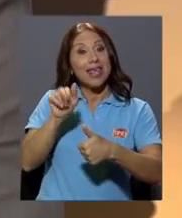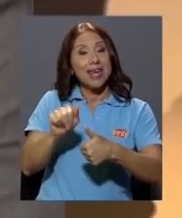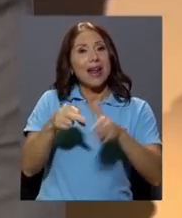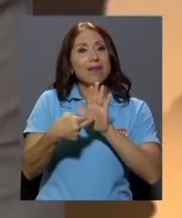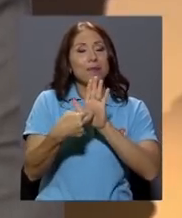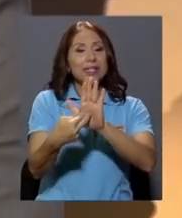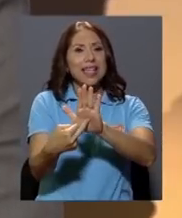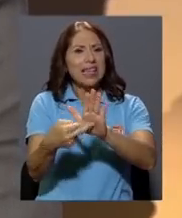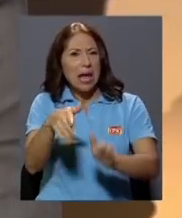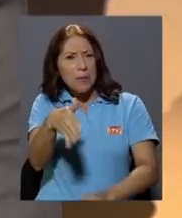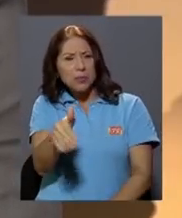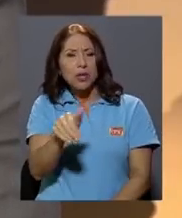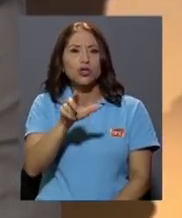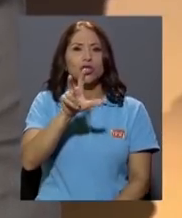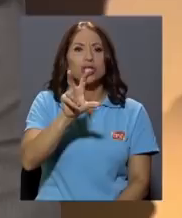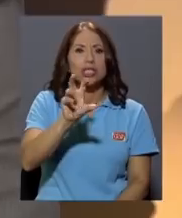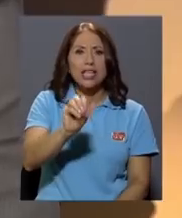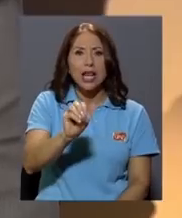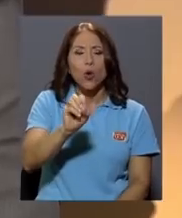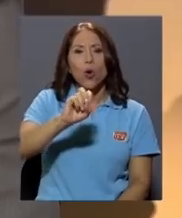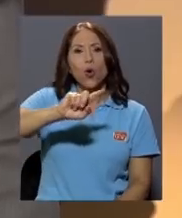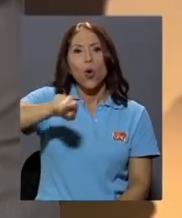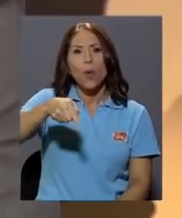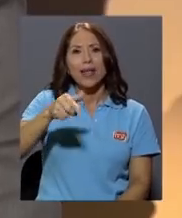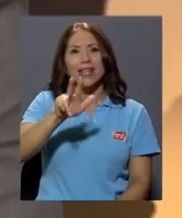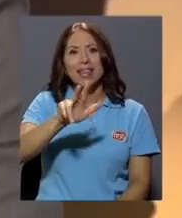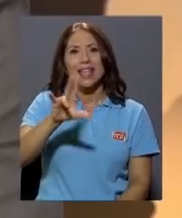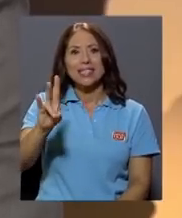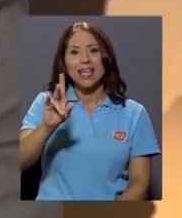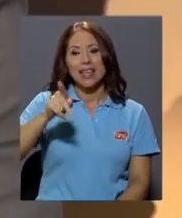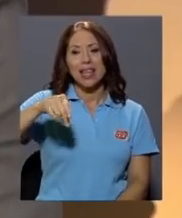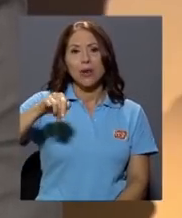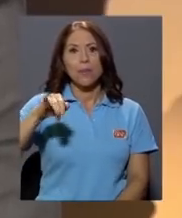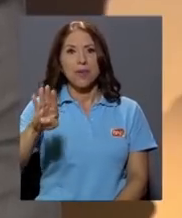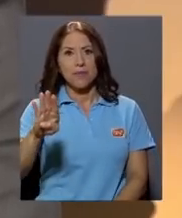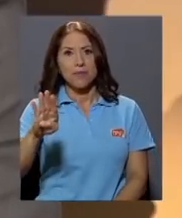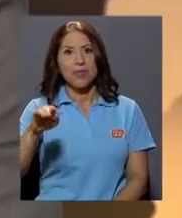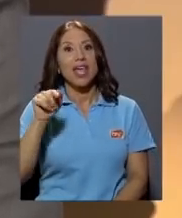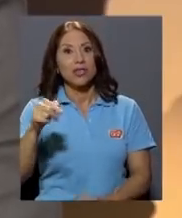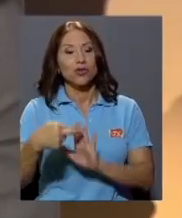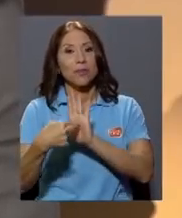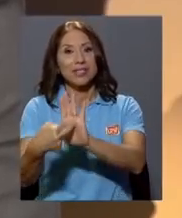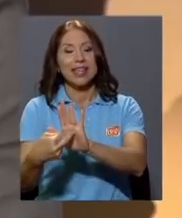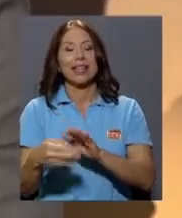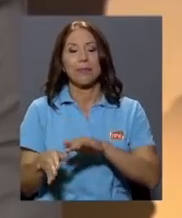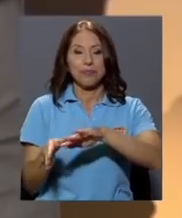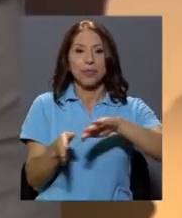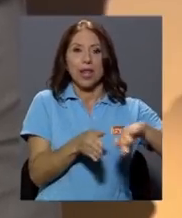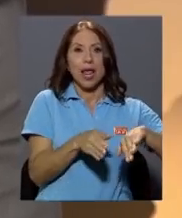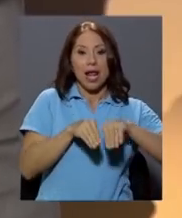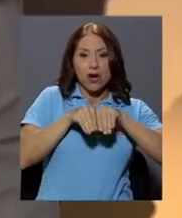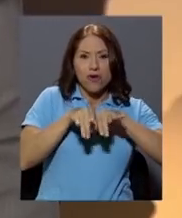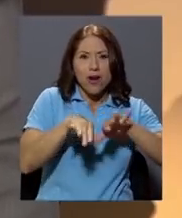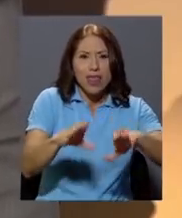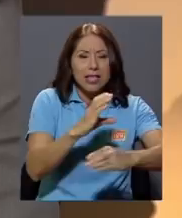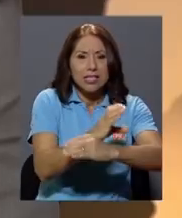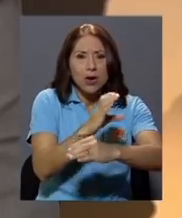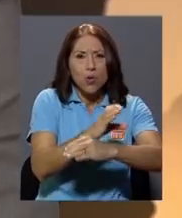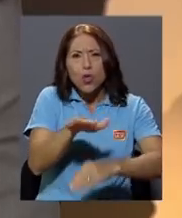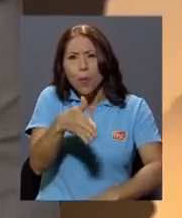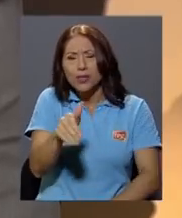el 0,37% del PIB. Eso representa su presupuesto. Y en el caso de las redes de cuido, más o menos